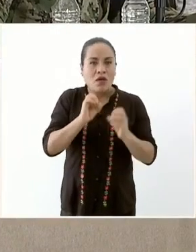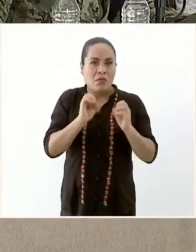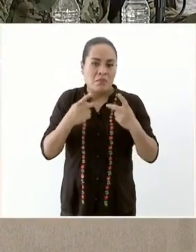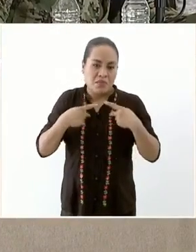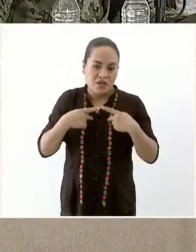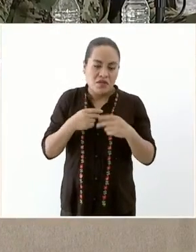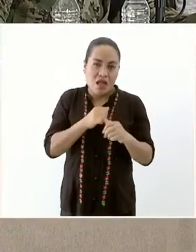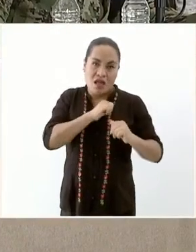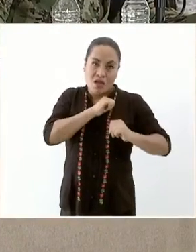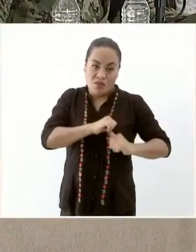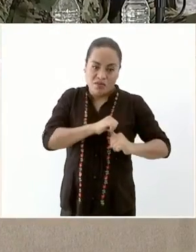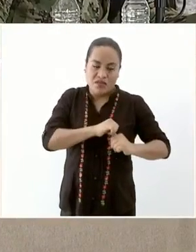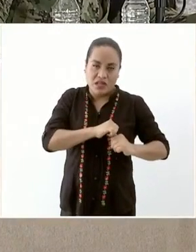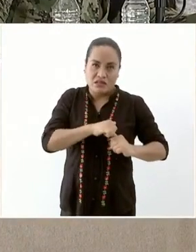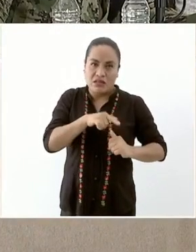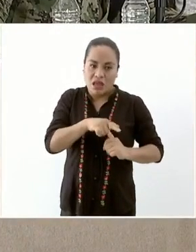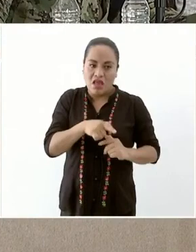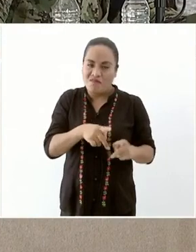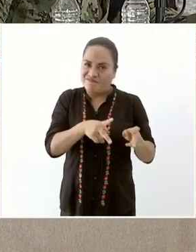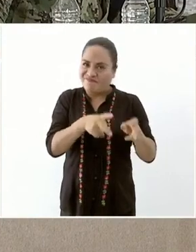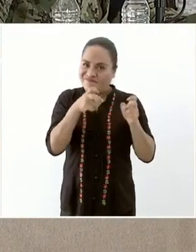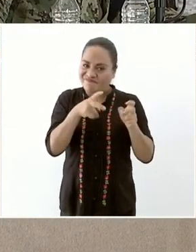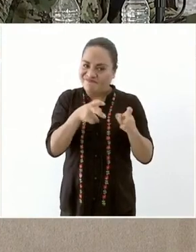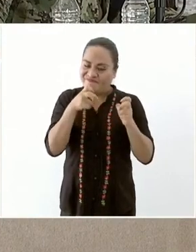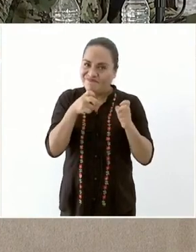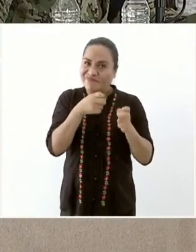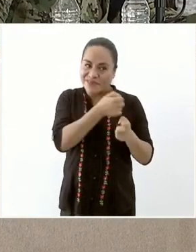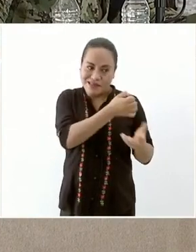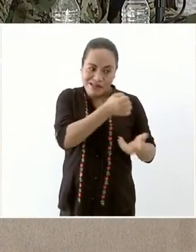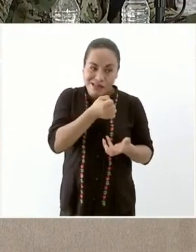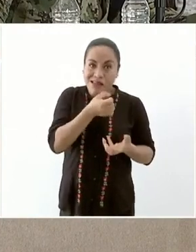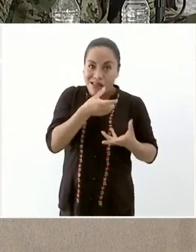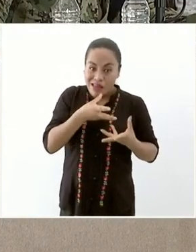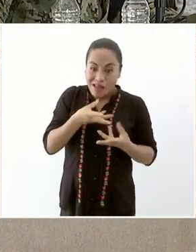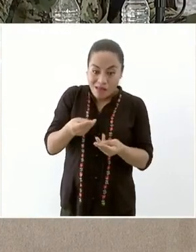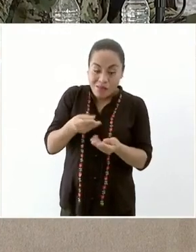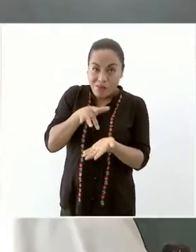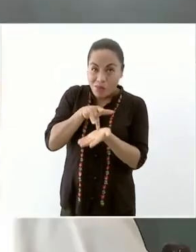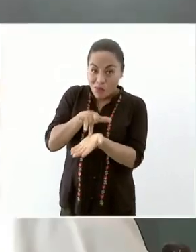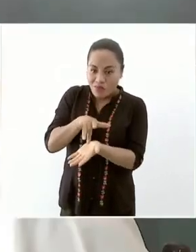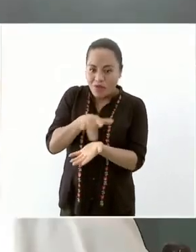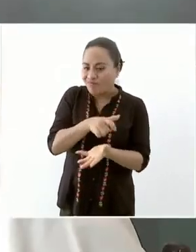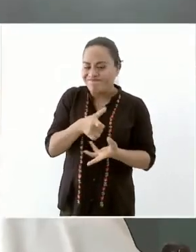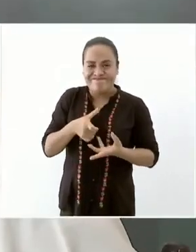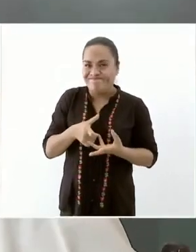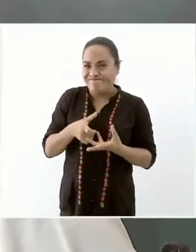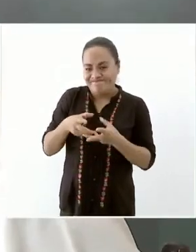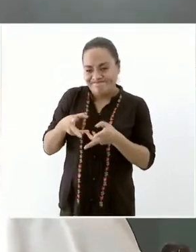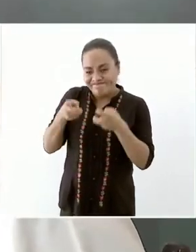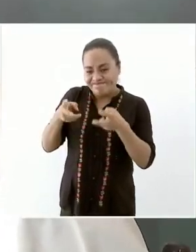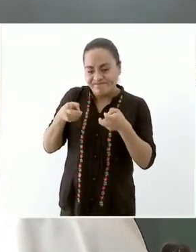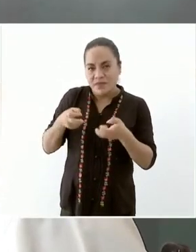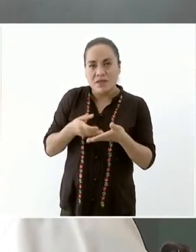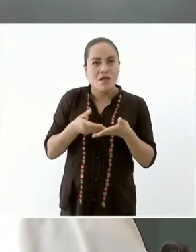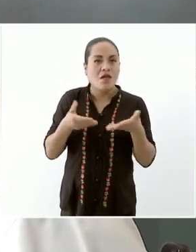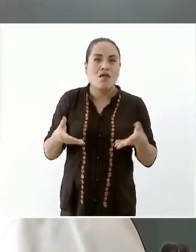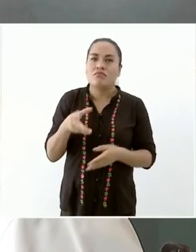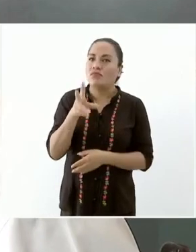rajas sacaban provecho personal entonces ya no